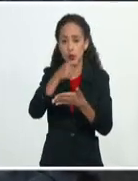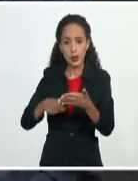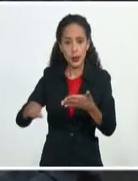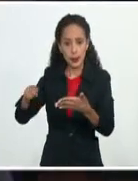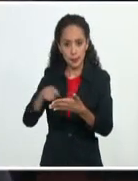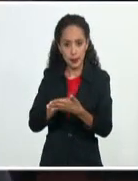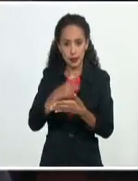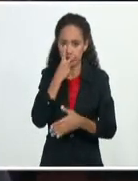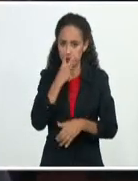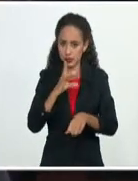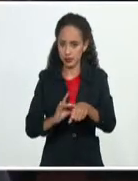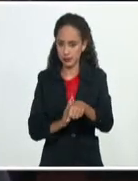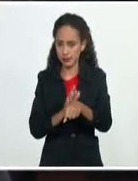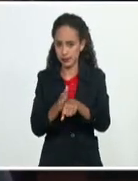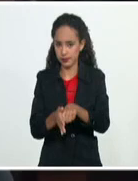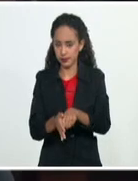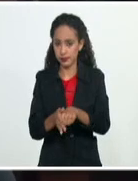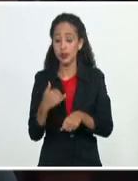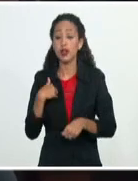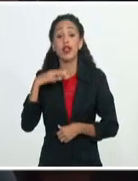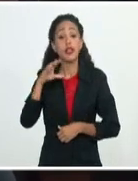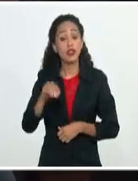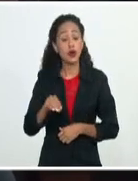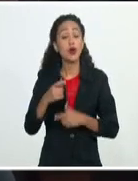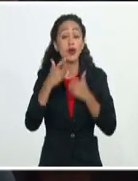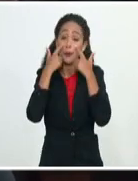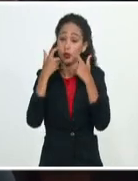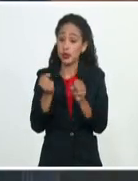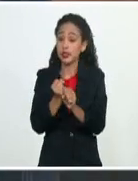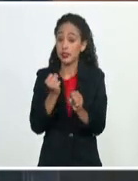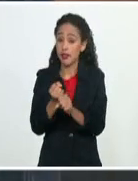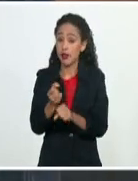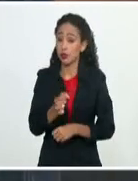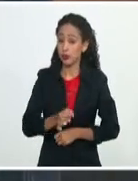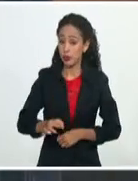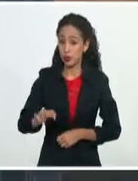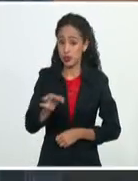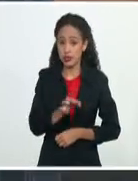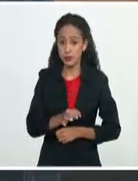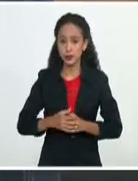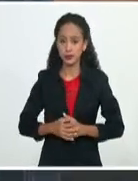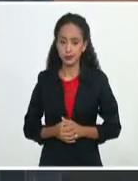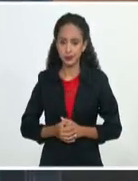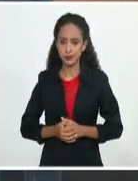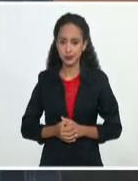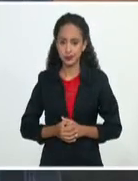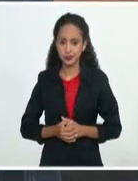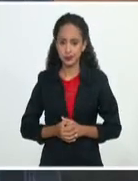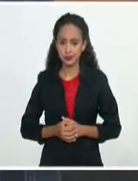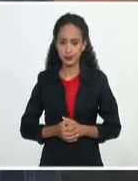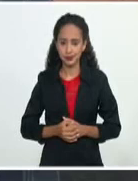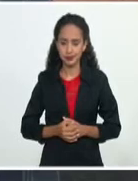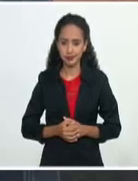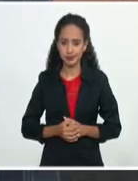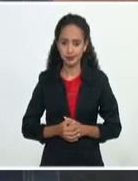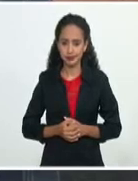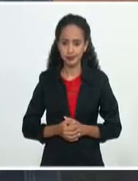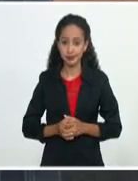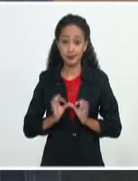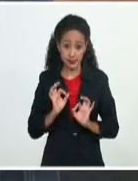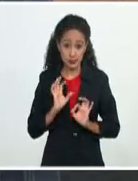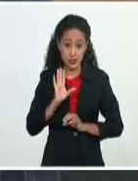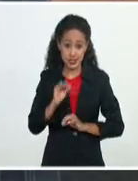enfrentamiento a la enfermedad. Resaltó el papel que deben jugar en ello los municipios. Centrar el protagonismo en el enfrentamiento